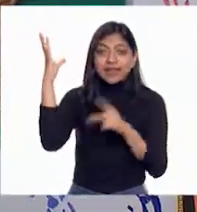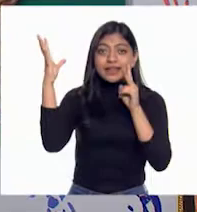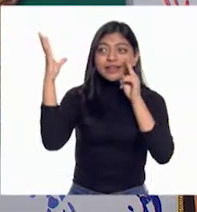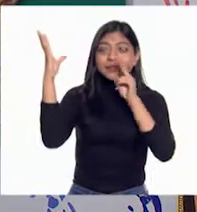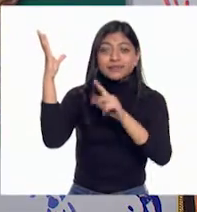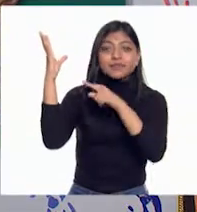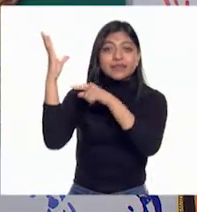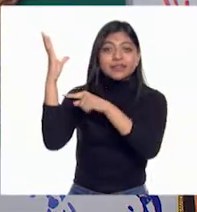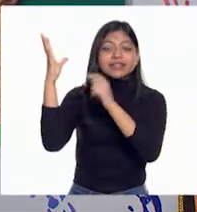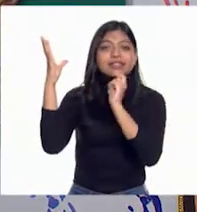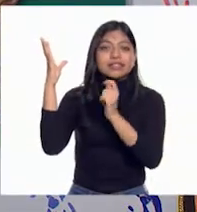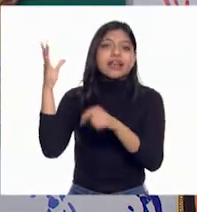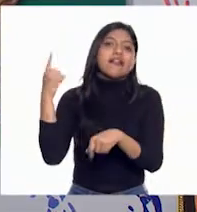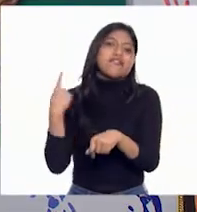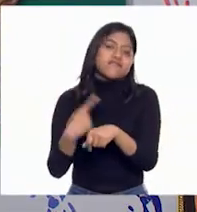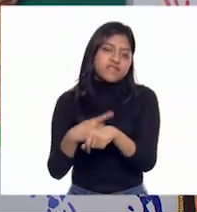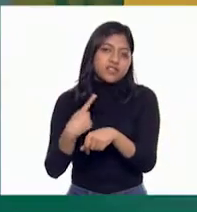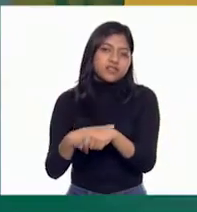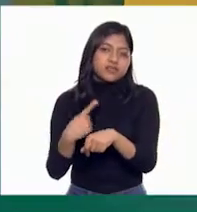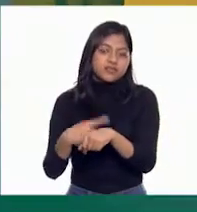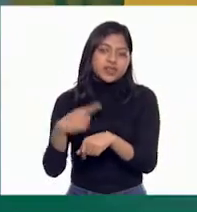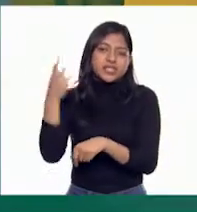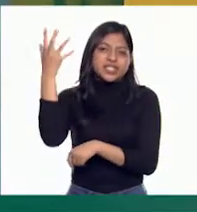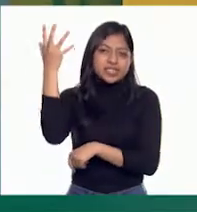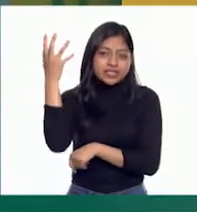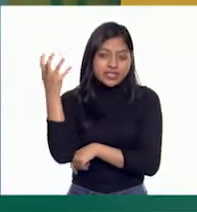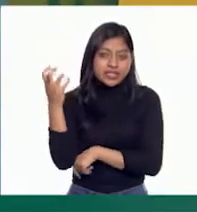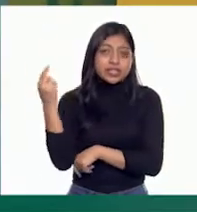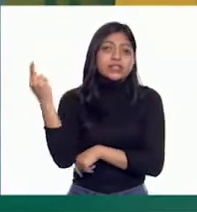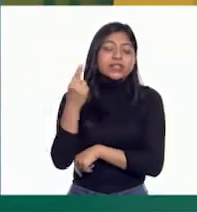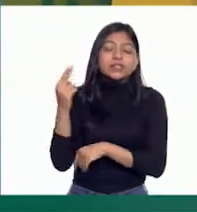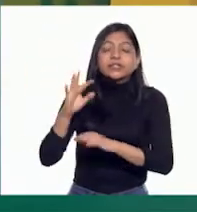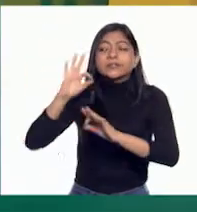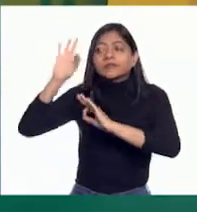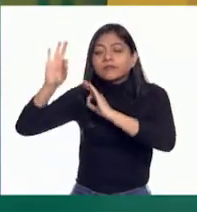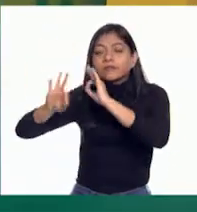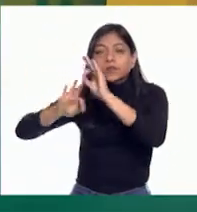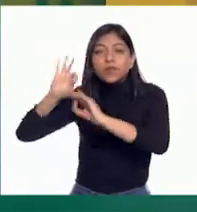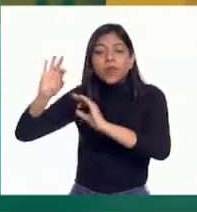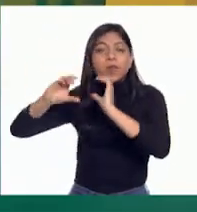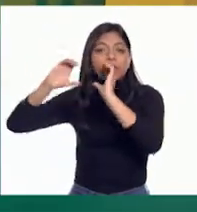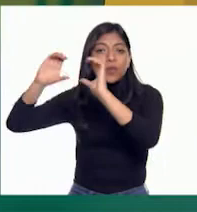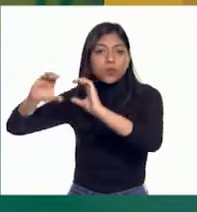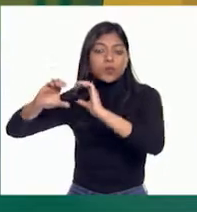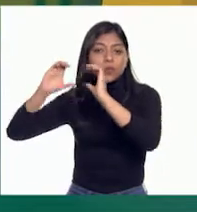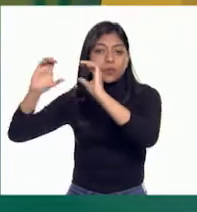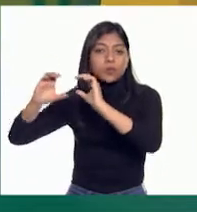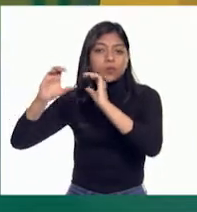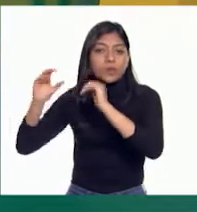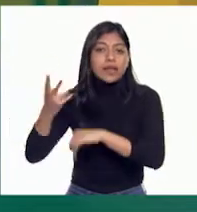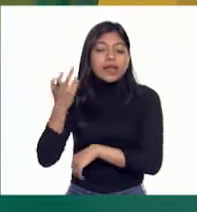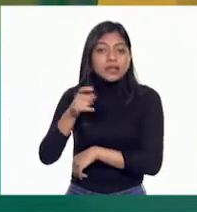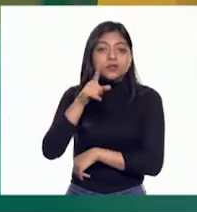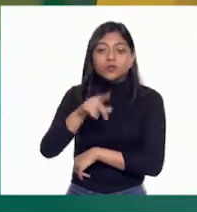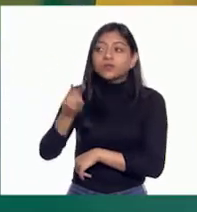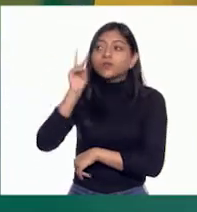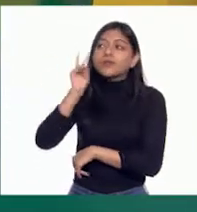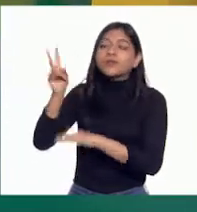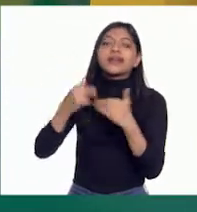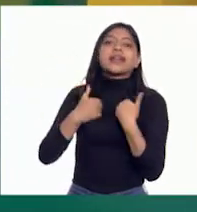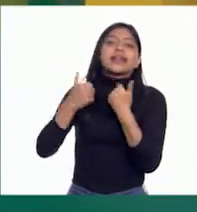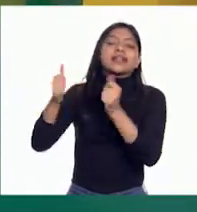enfermos. Enfermos, exactamente. Que necesitan algún cuidado especial. Esa es una forma de escuchar